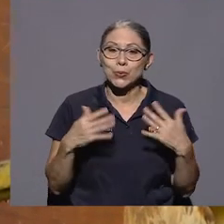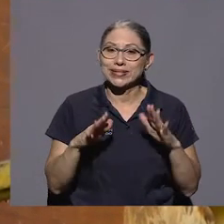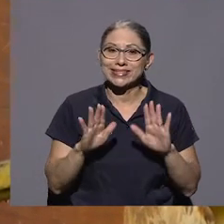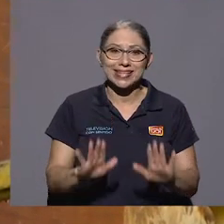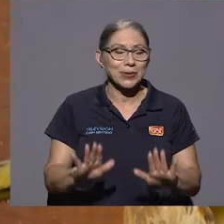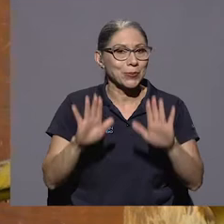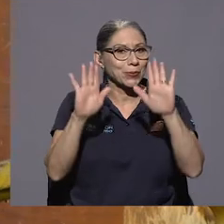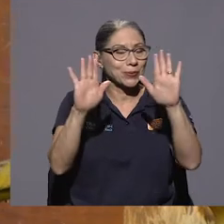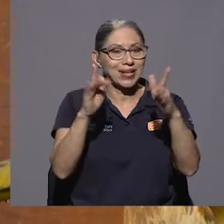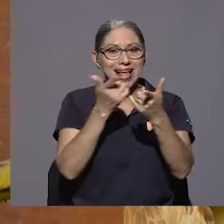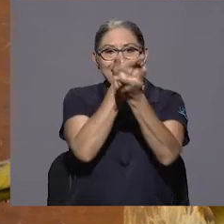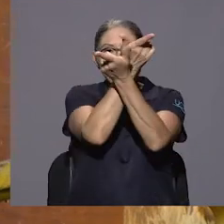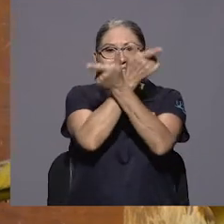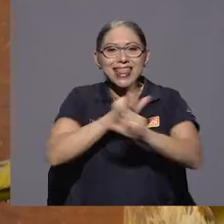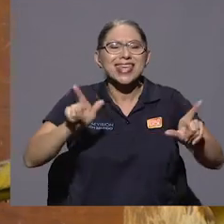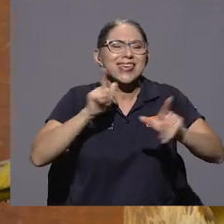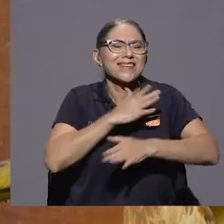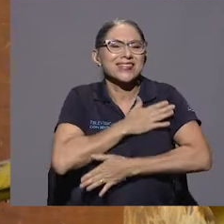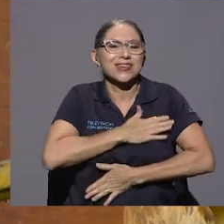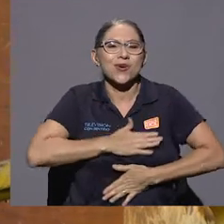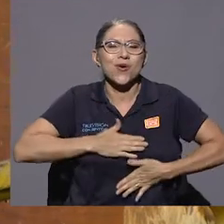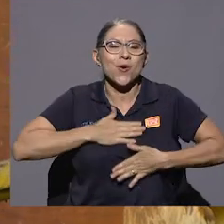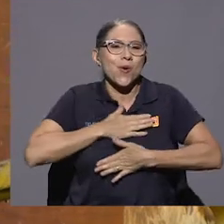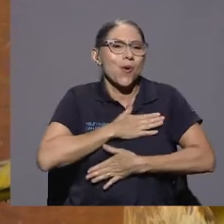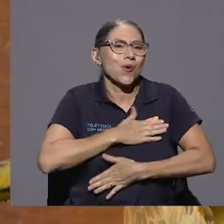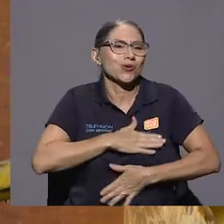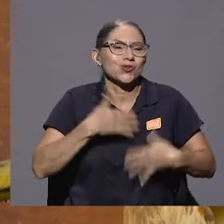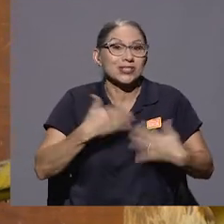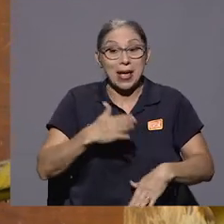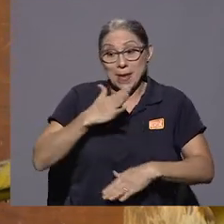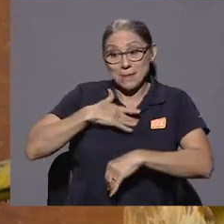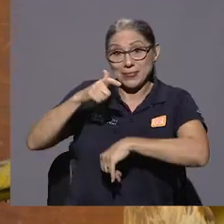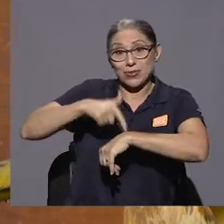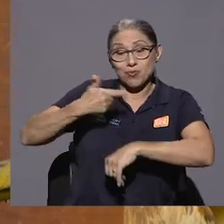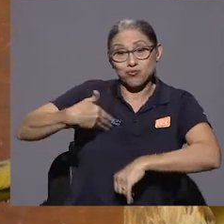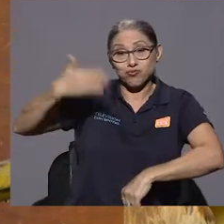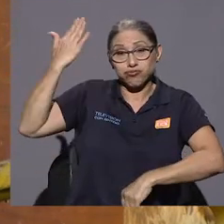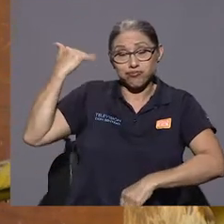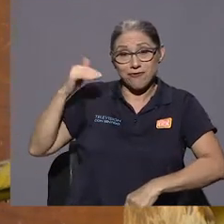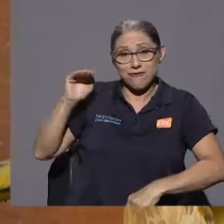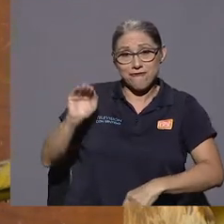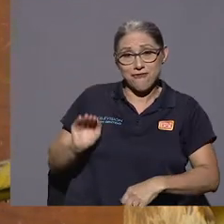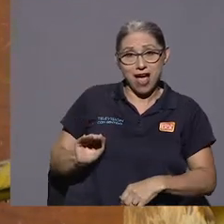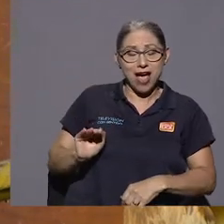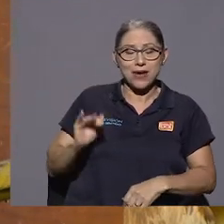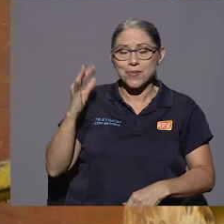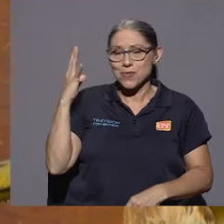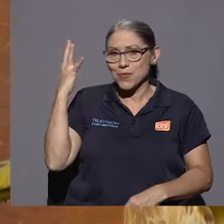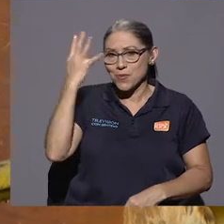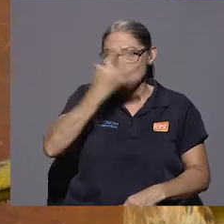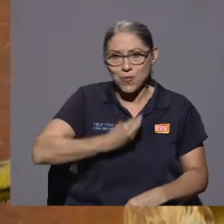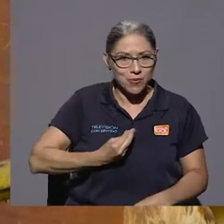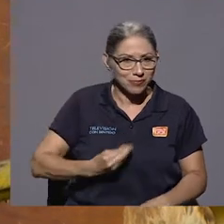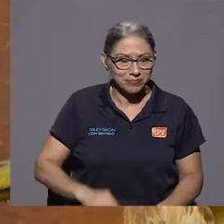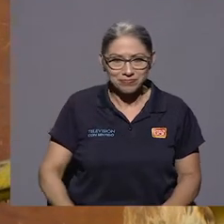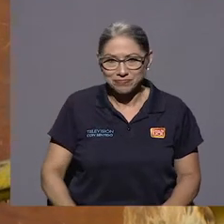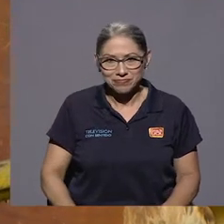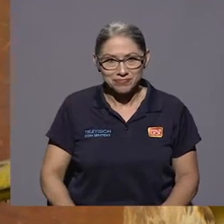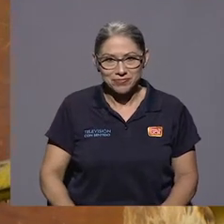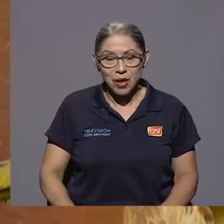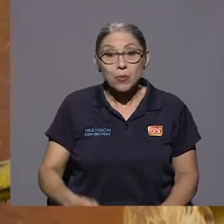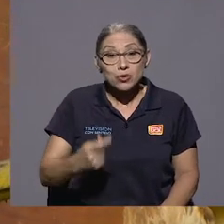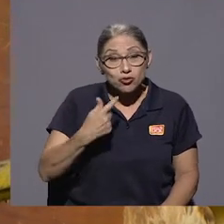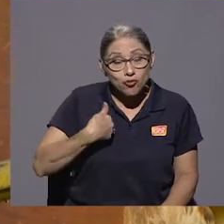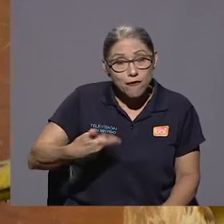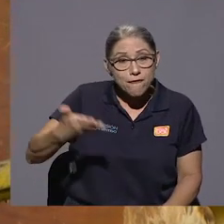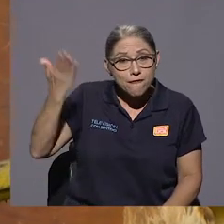Extraordinariamente libre y gozosa. Yo tuve una infancia muy bonita, porque